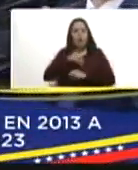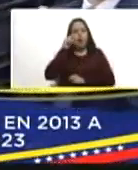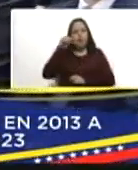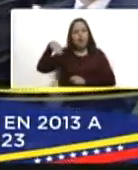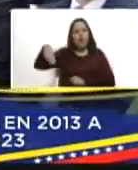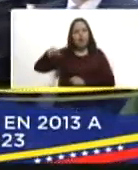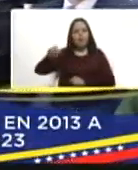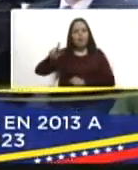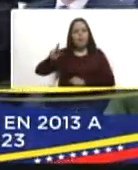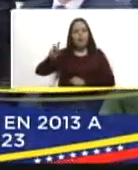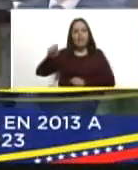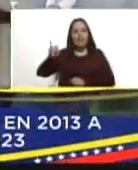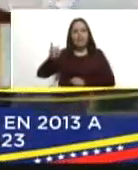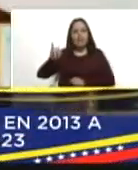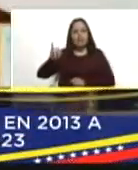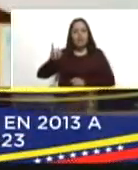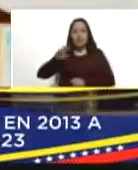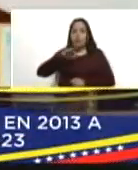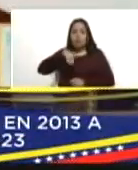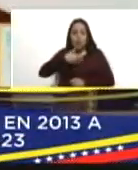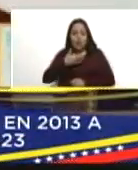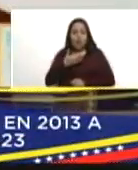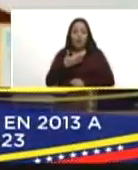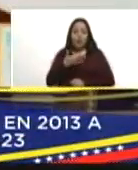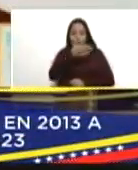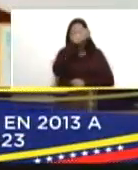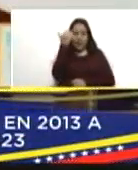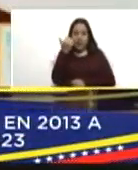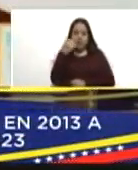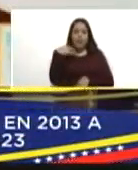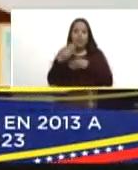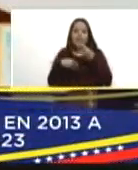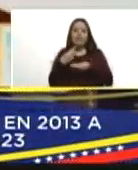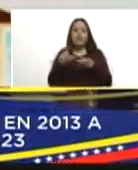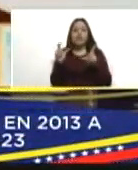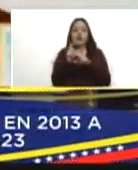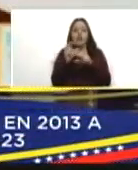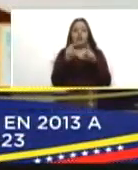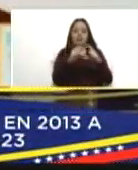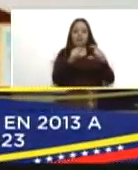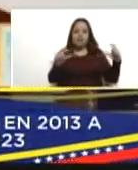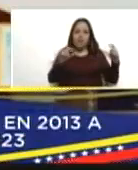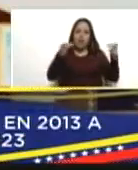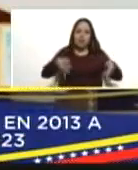Martí no podía dejar de hablar de él para citar una frase que él